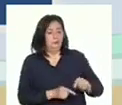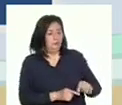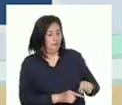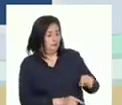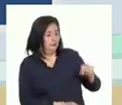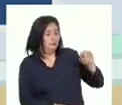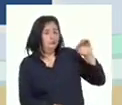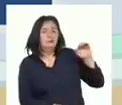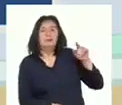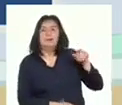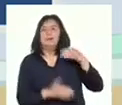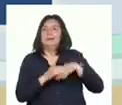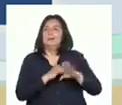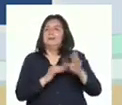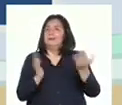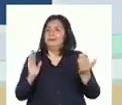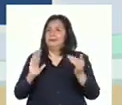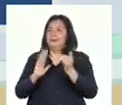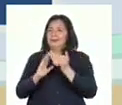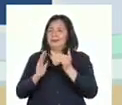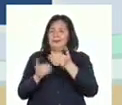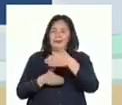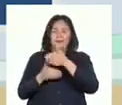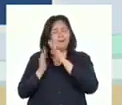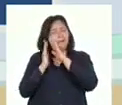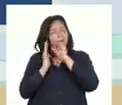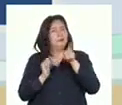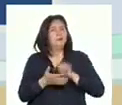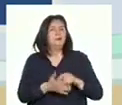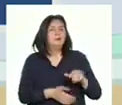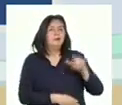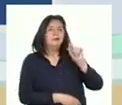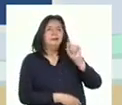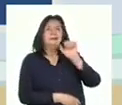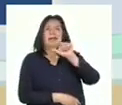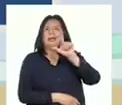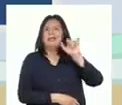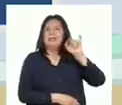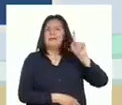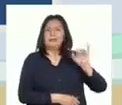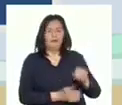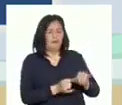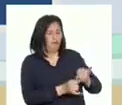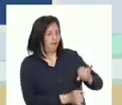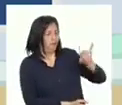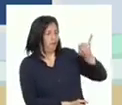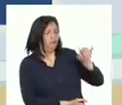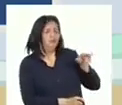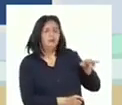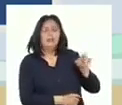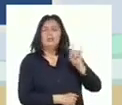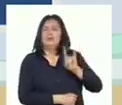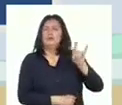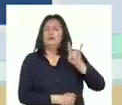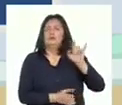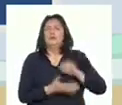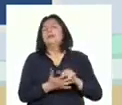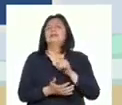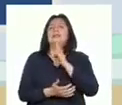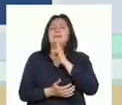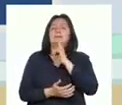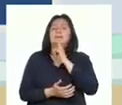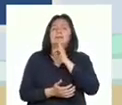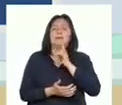que Daniel tiene en su habitación. El tallímetro es otro instrumento de medida. Para utilizarlo, el papá